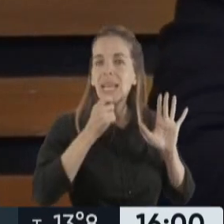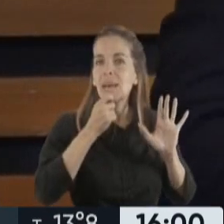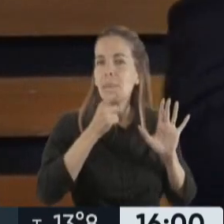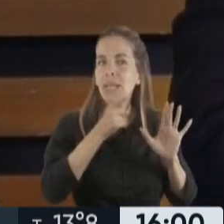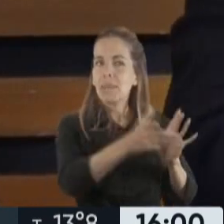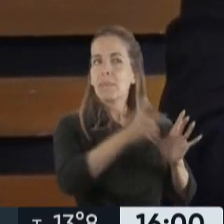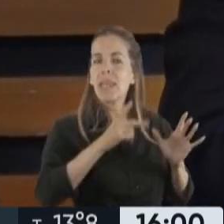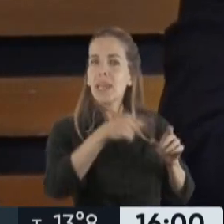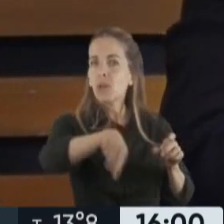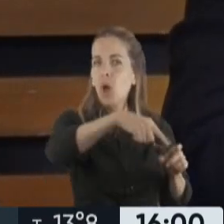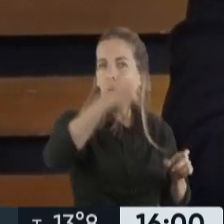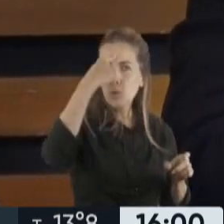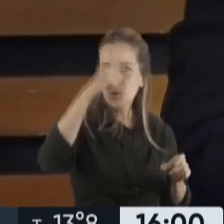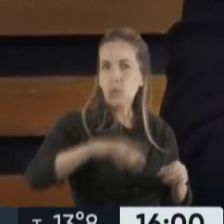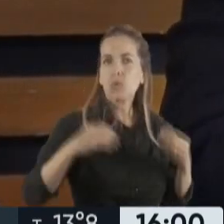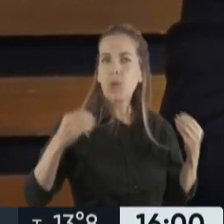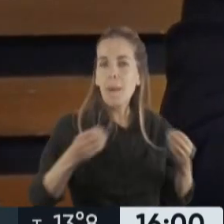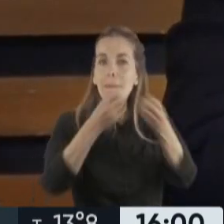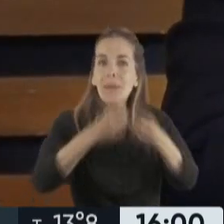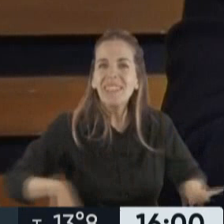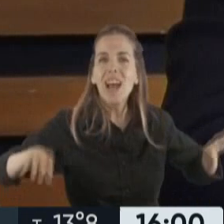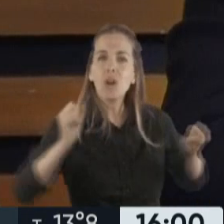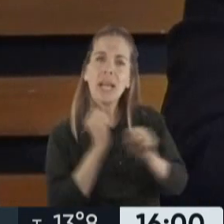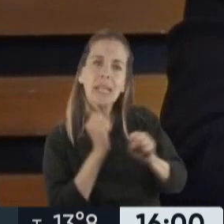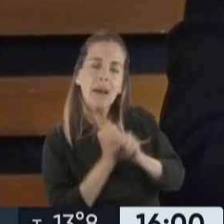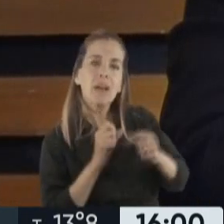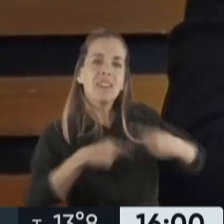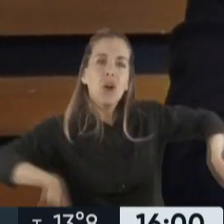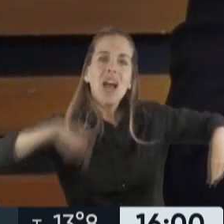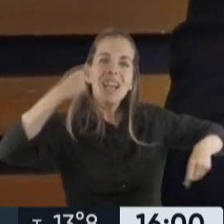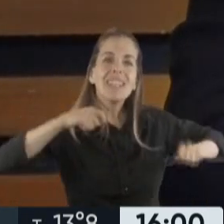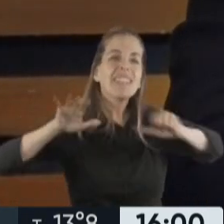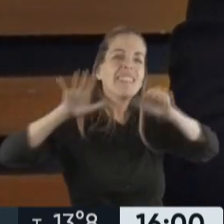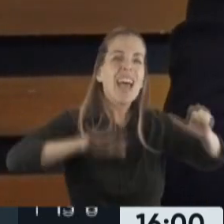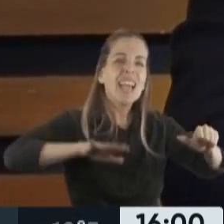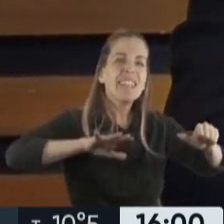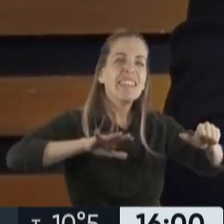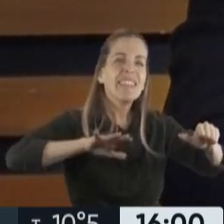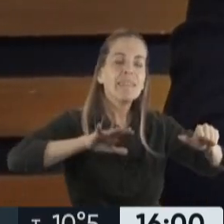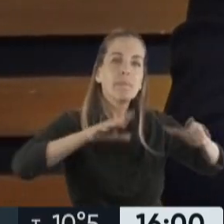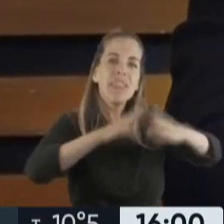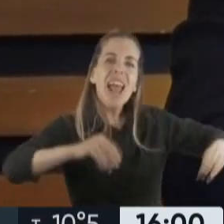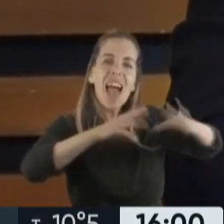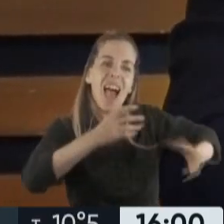que pensaron con 6 ovejas y hoy tienen 30. Y producen lana, y